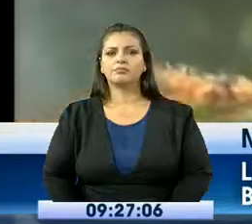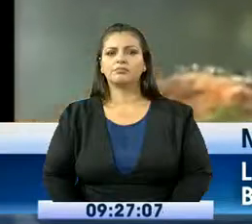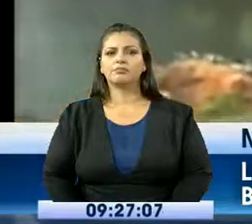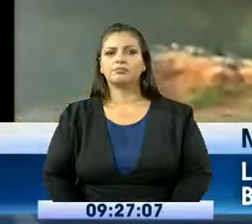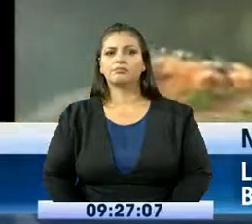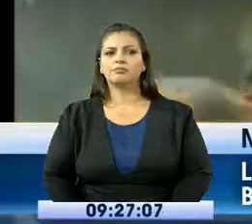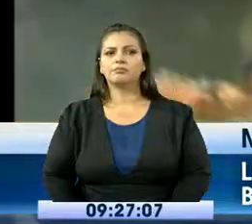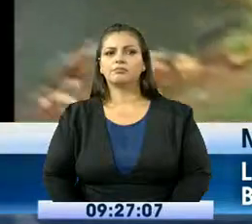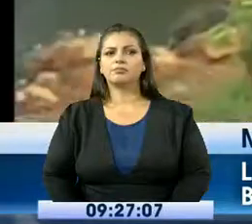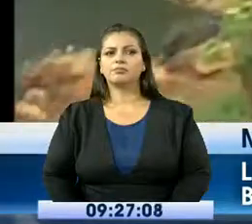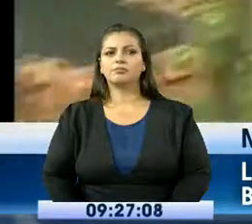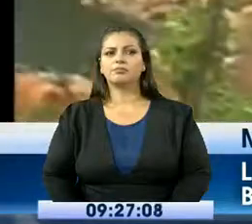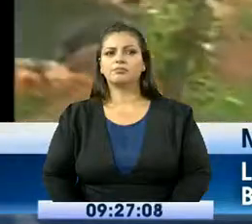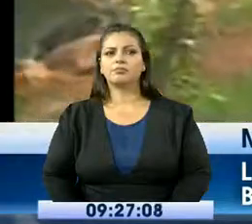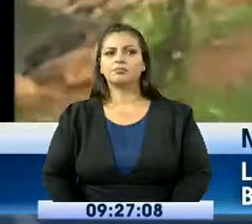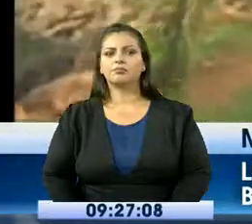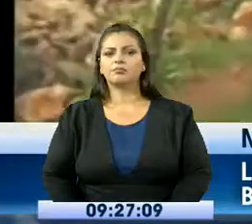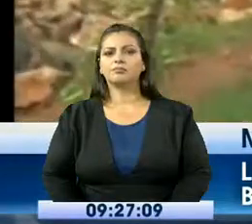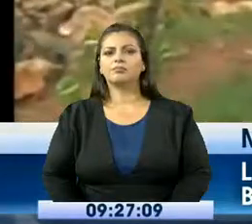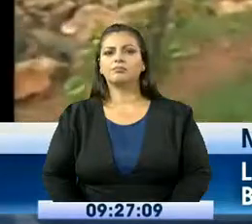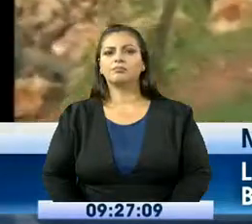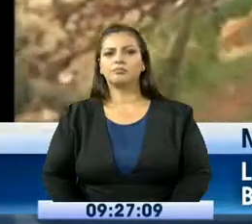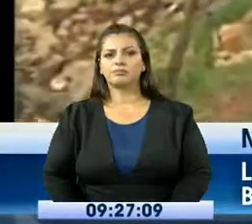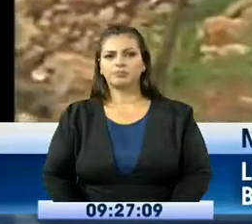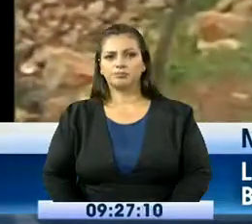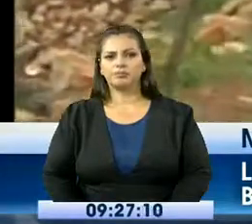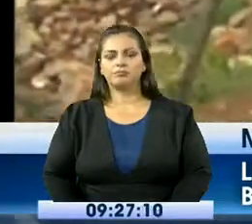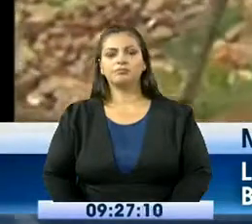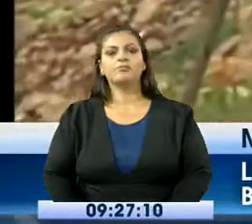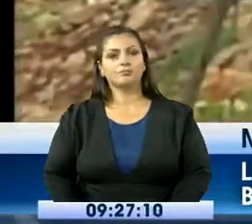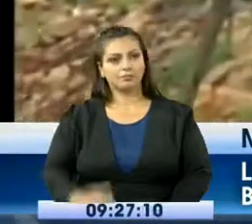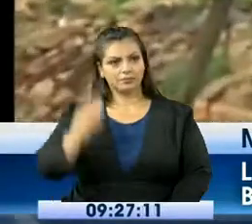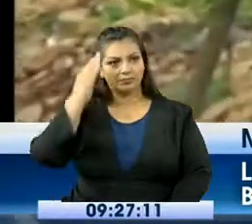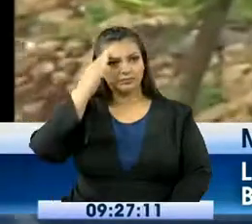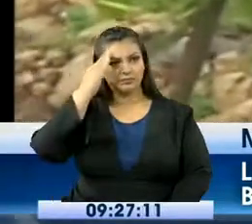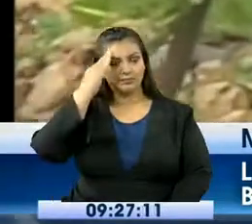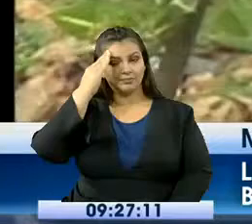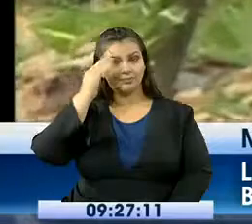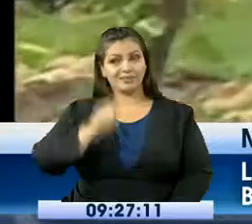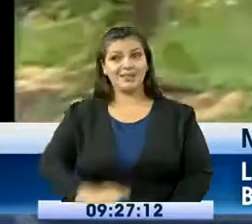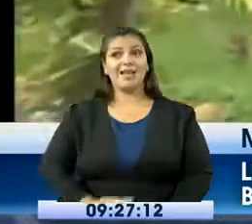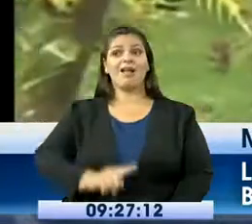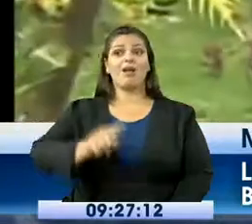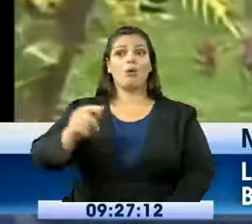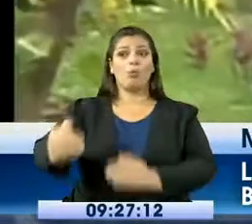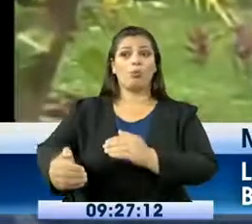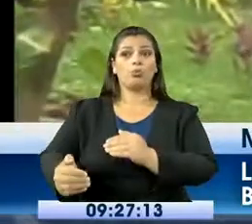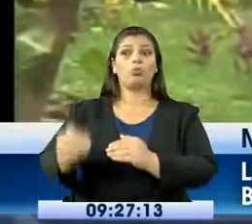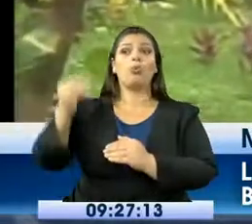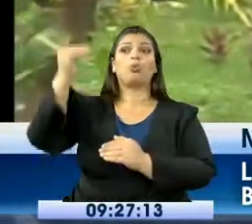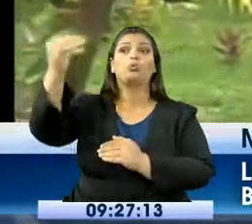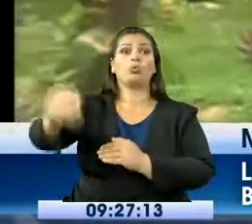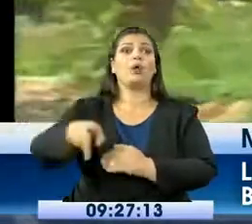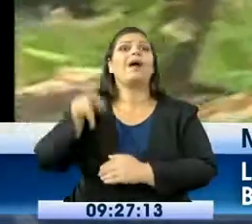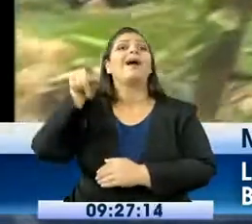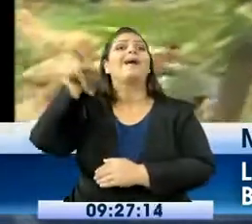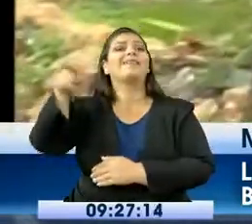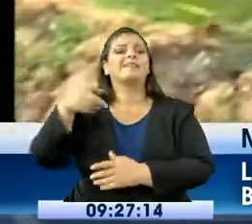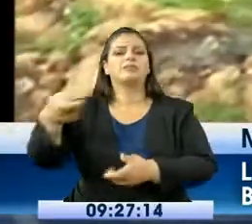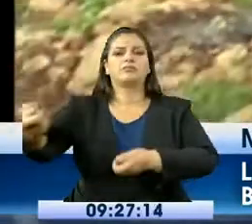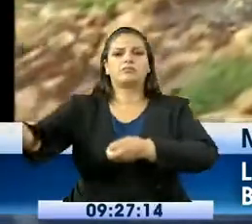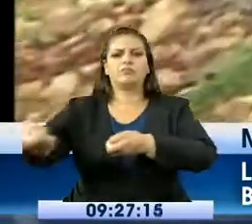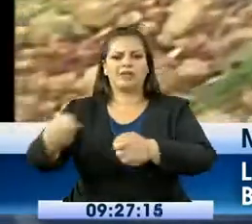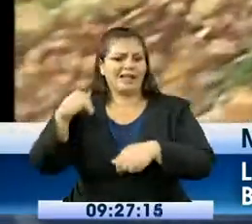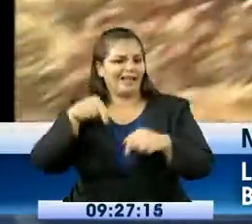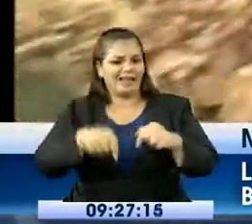El camión sale a dos cuadras, el camión uno bota la basura es a dos cuadras, uno tiene que ir a dos cuadras a dejar la basura. ¿Qué pasa con